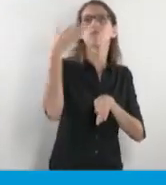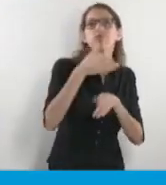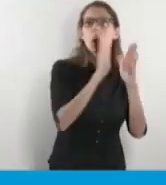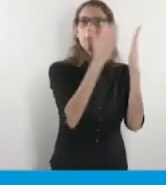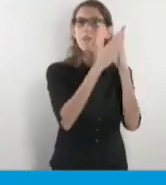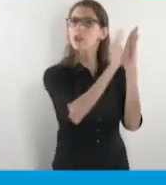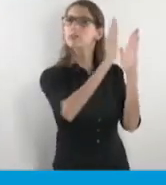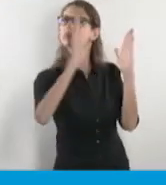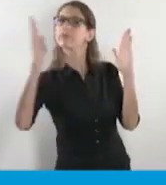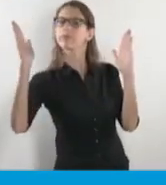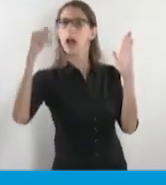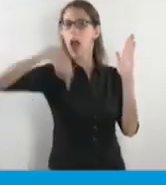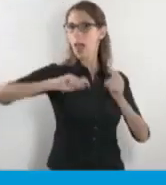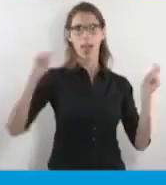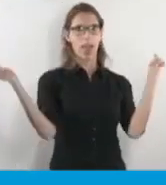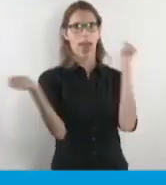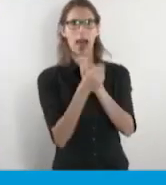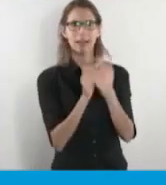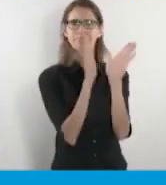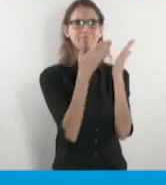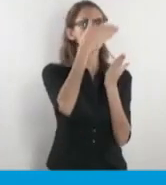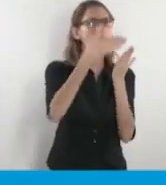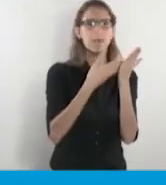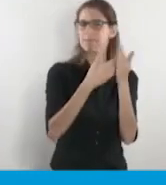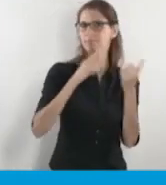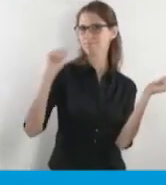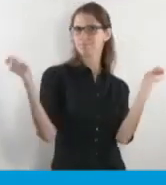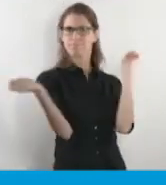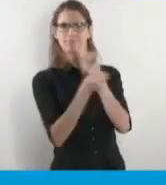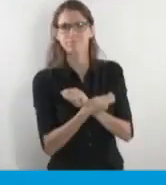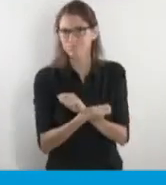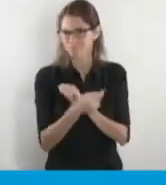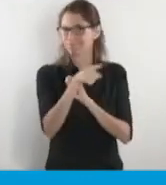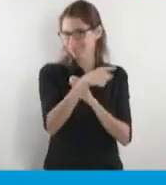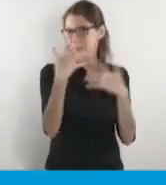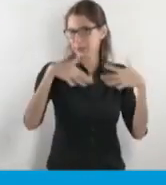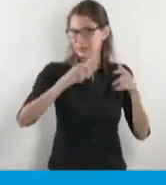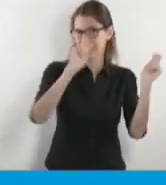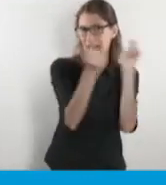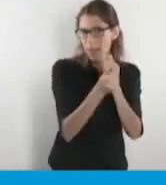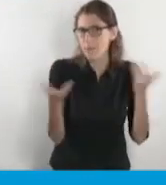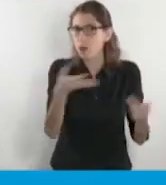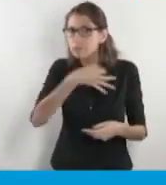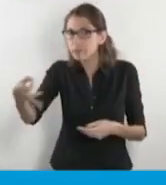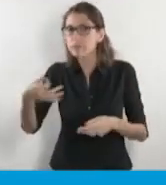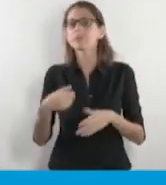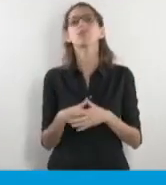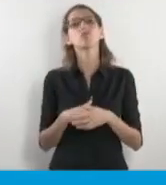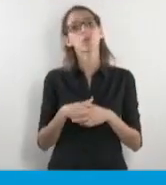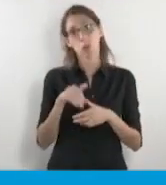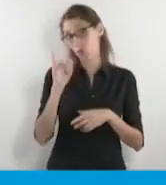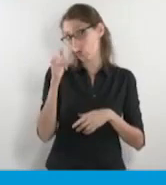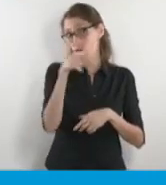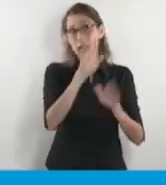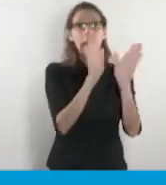tela con con toda esta revolución que afecta directamente al mundo del libro sí yo creo que sigue al mundo del libro